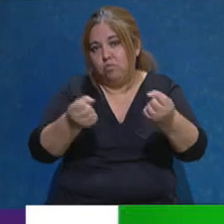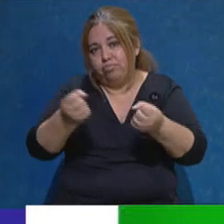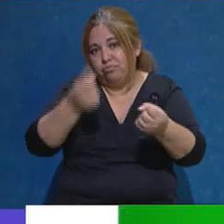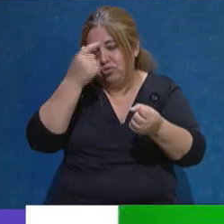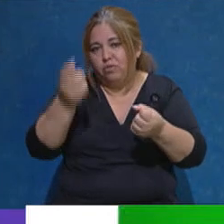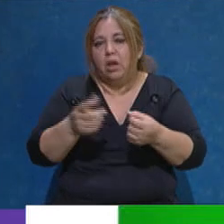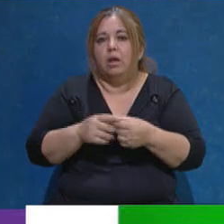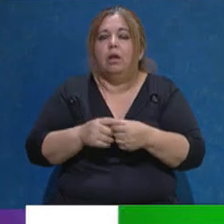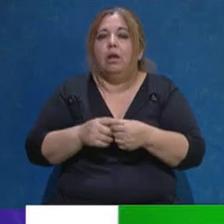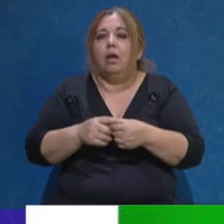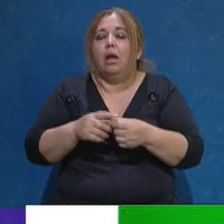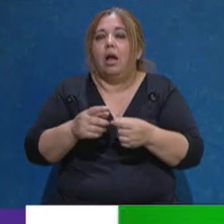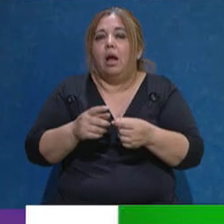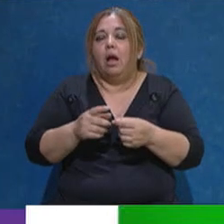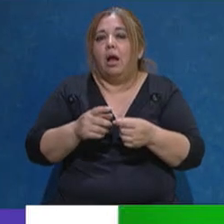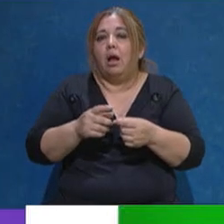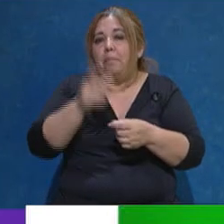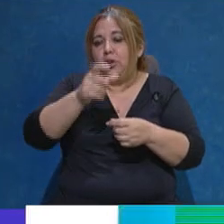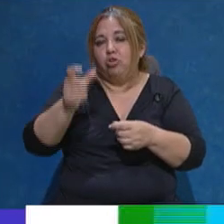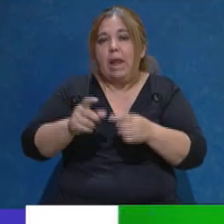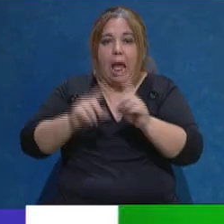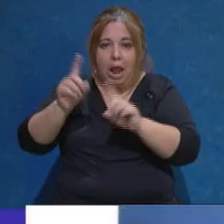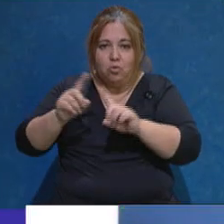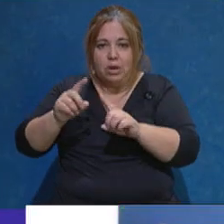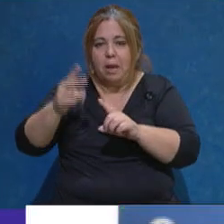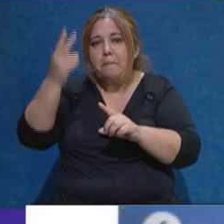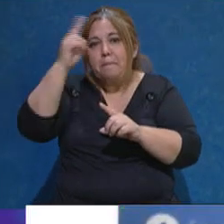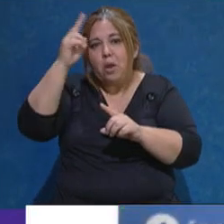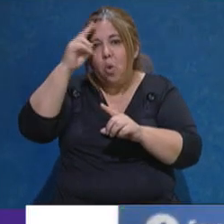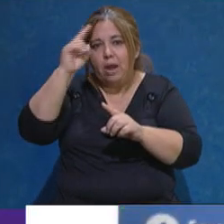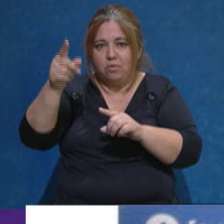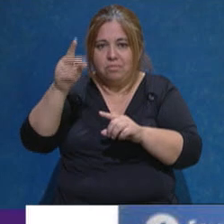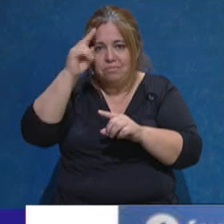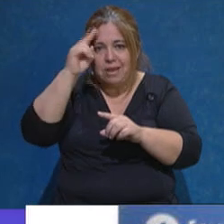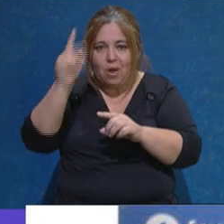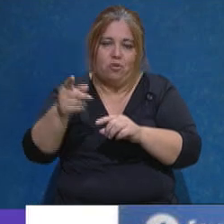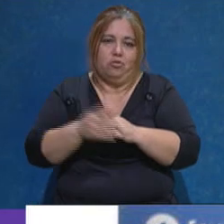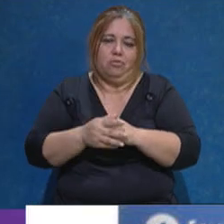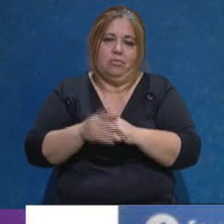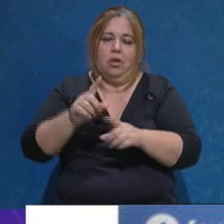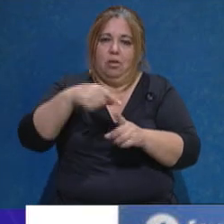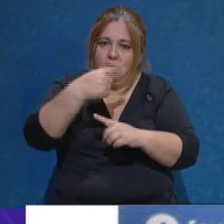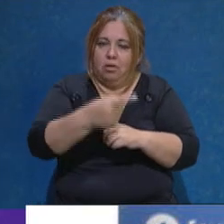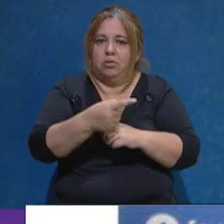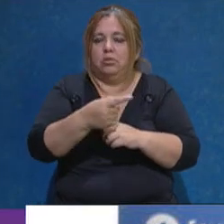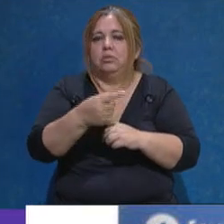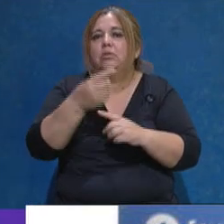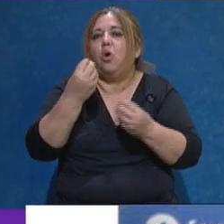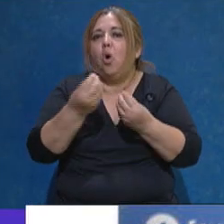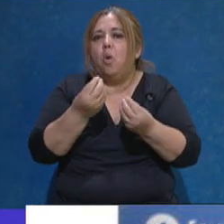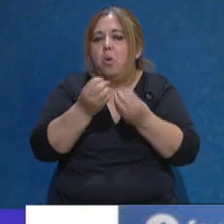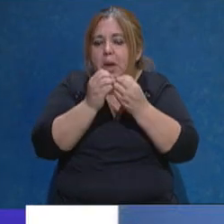de origen peruano, y la detención de 2 sujetos en Corrientes que eran precisamente los que daban inicio